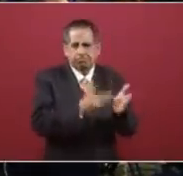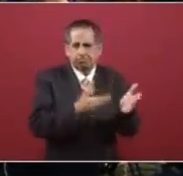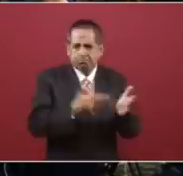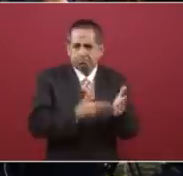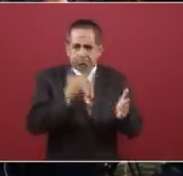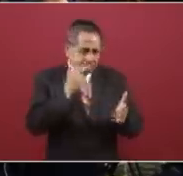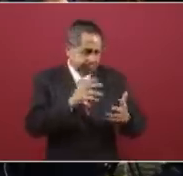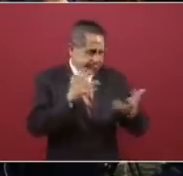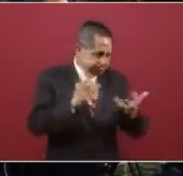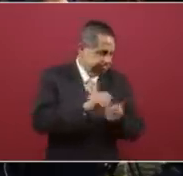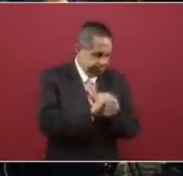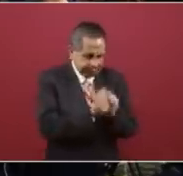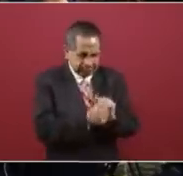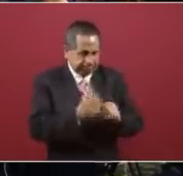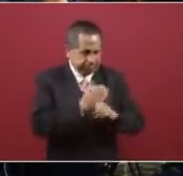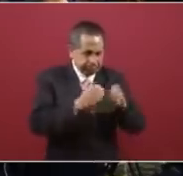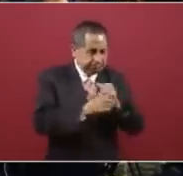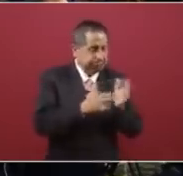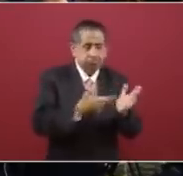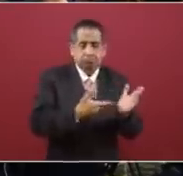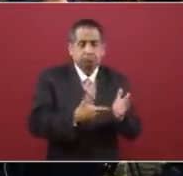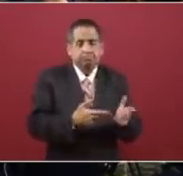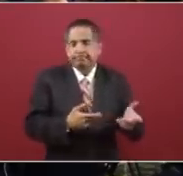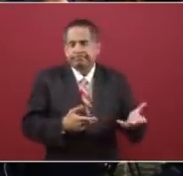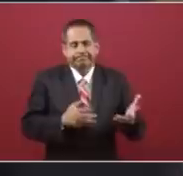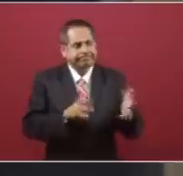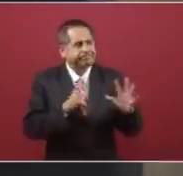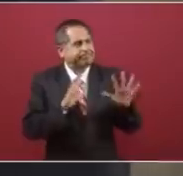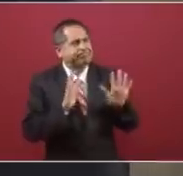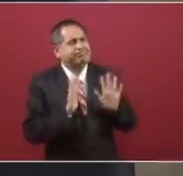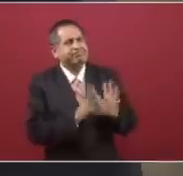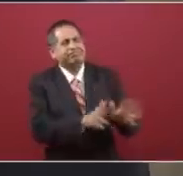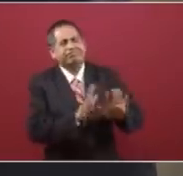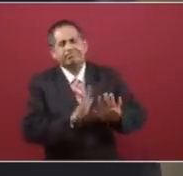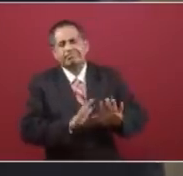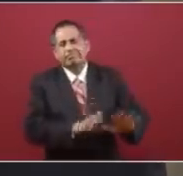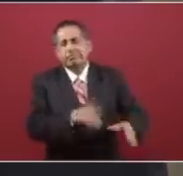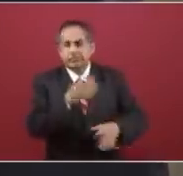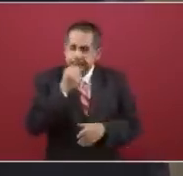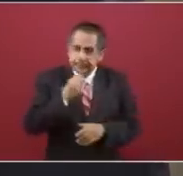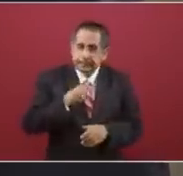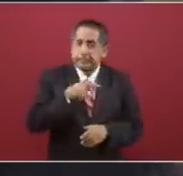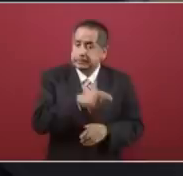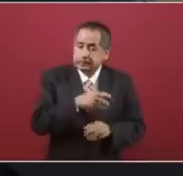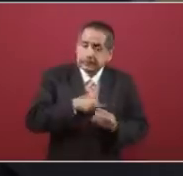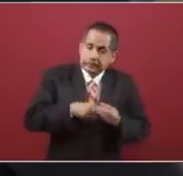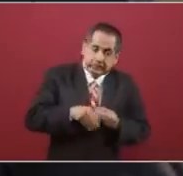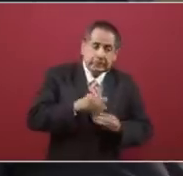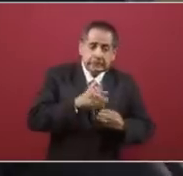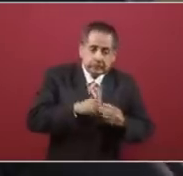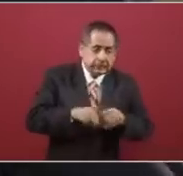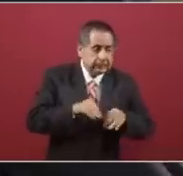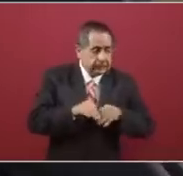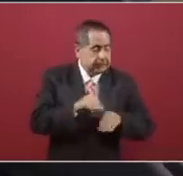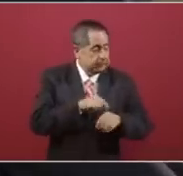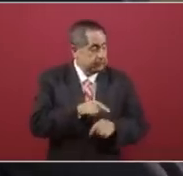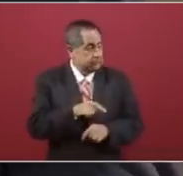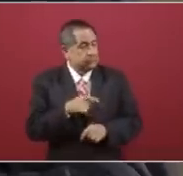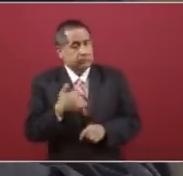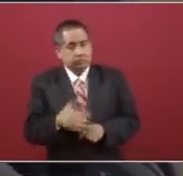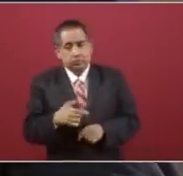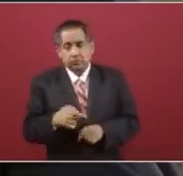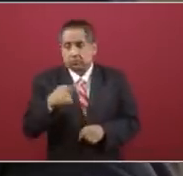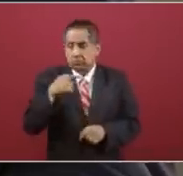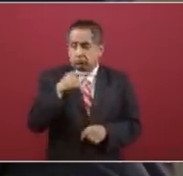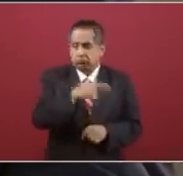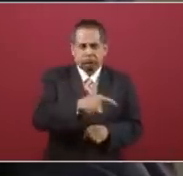para hacer piezas. Eh pero ahí están eh trabajando. Ahí hay una